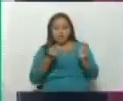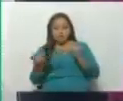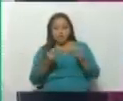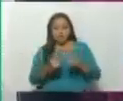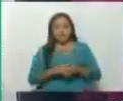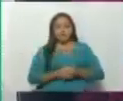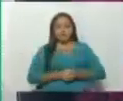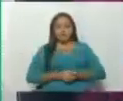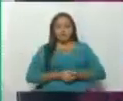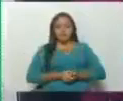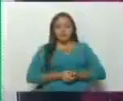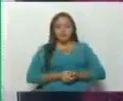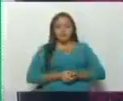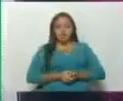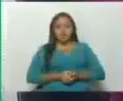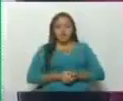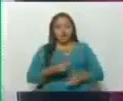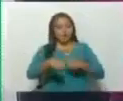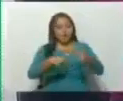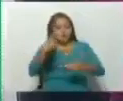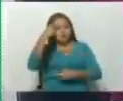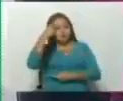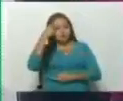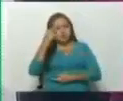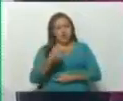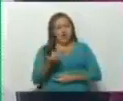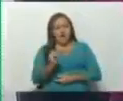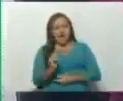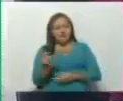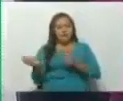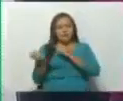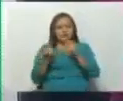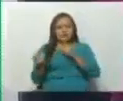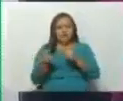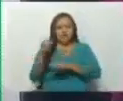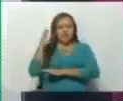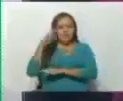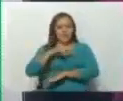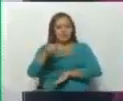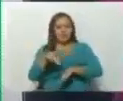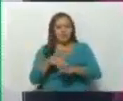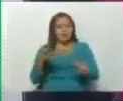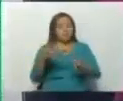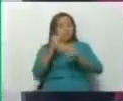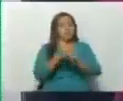vamos a ver estos días que nos queda de debate en plenaria en la Asamblea Nacional,